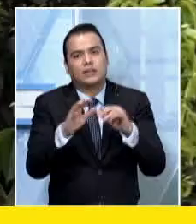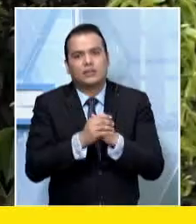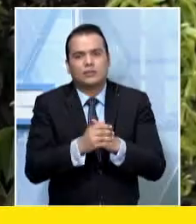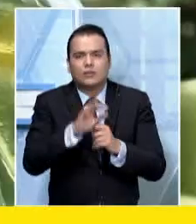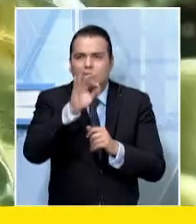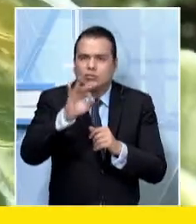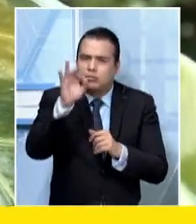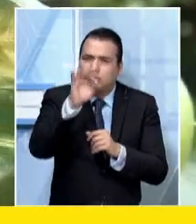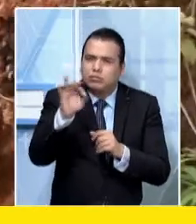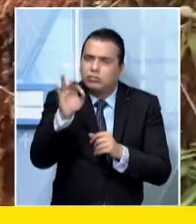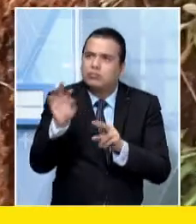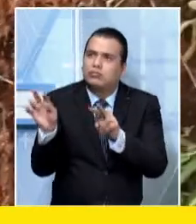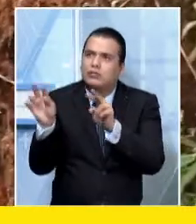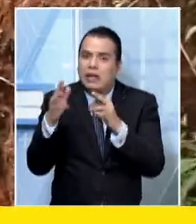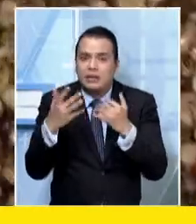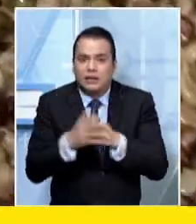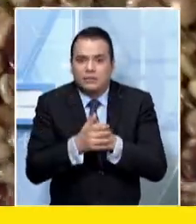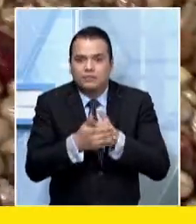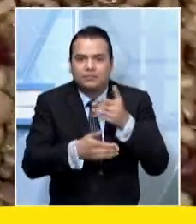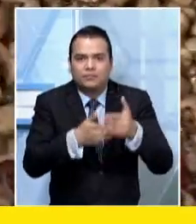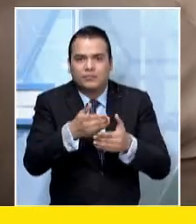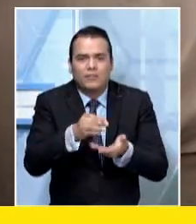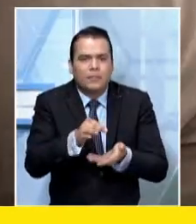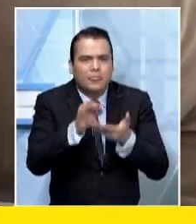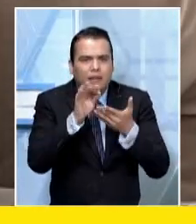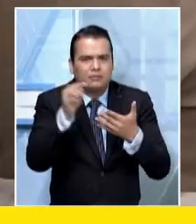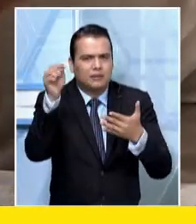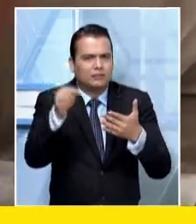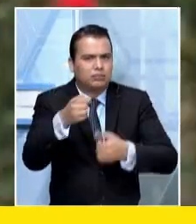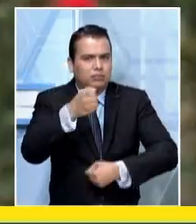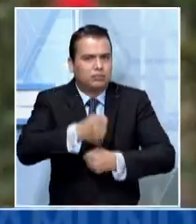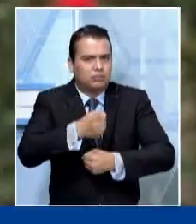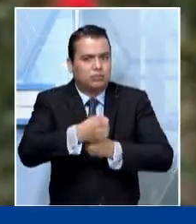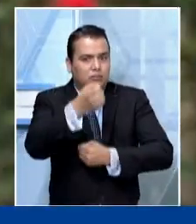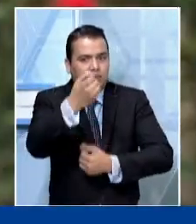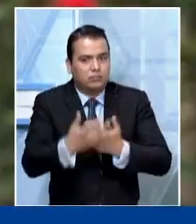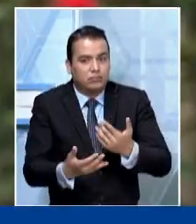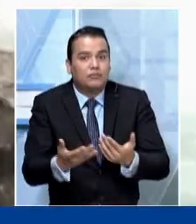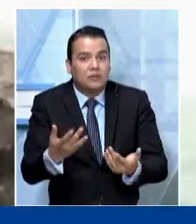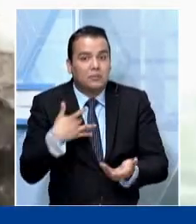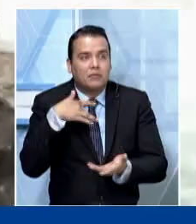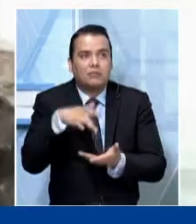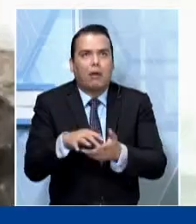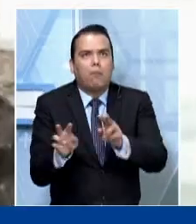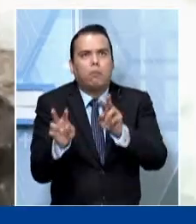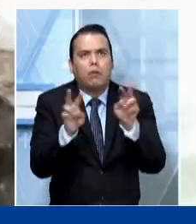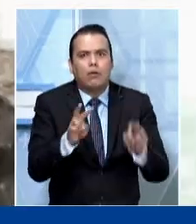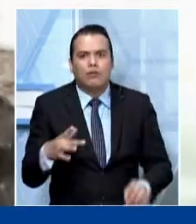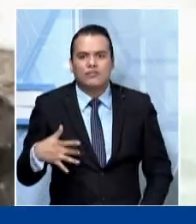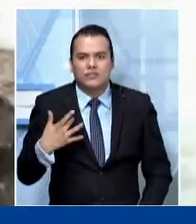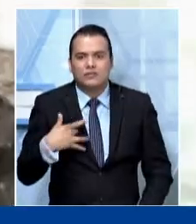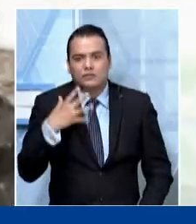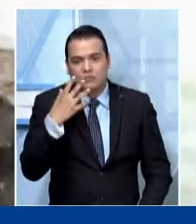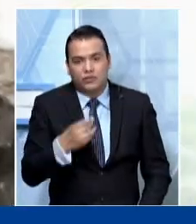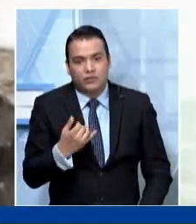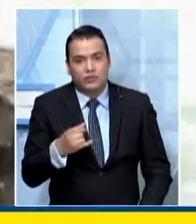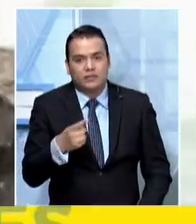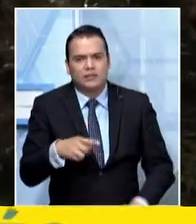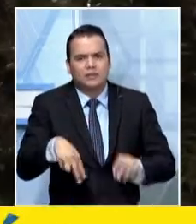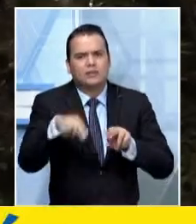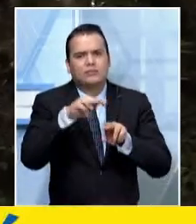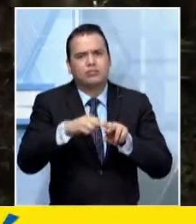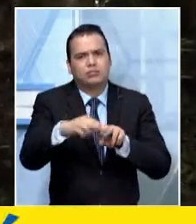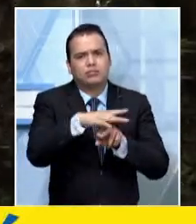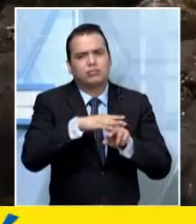que es la agricultura, ¿no? El proceso del café. Y todas estas cosas son como para venir usted y tener una experiencia bonita. Lo que ustedes van a encontrar es pura